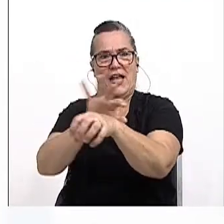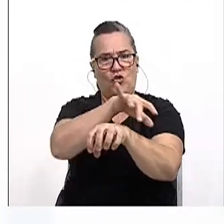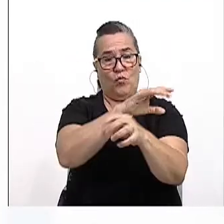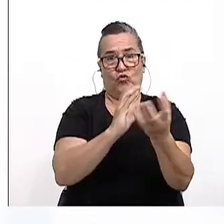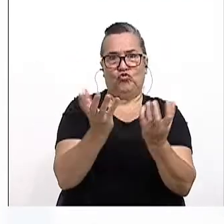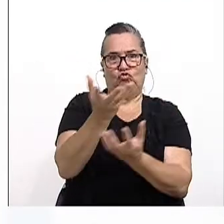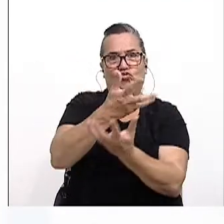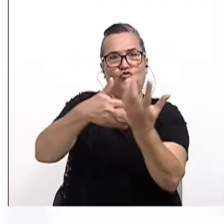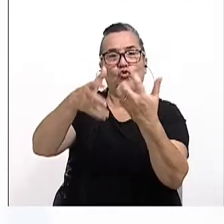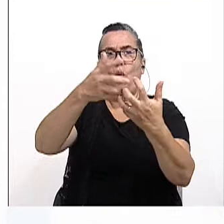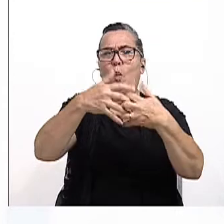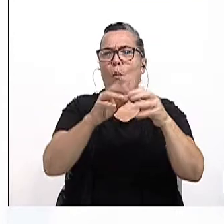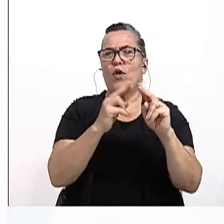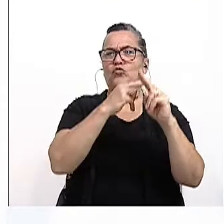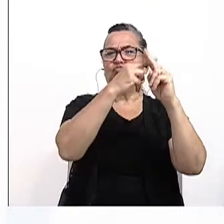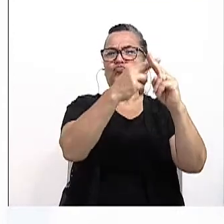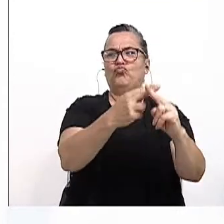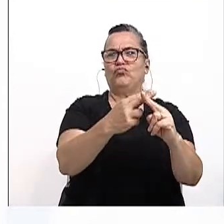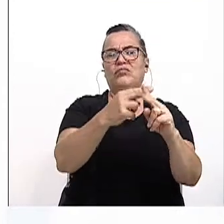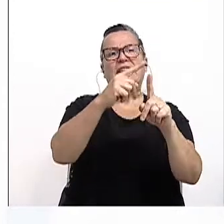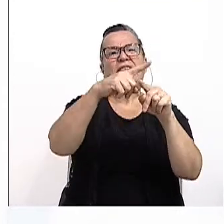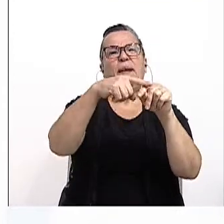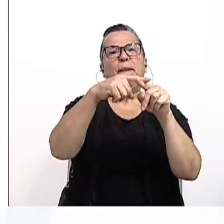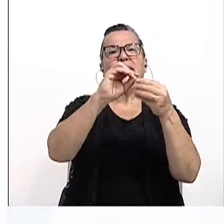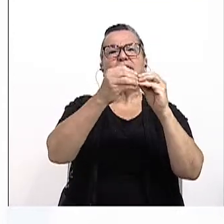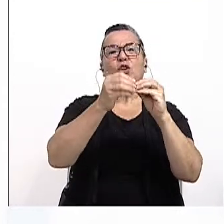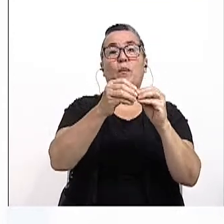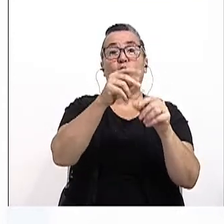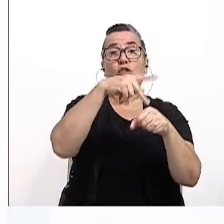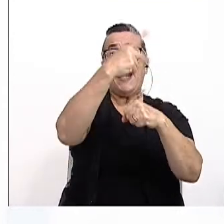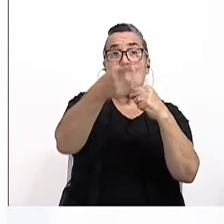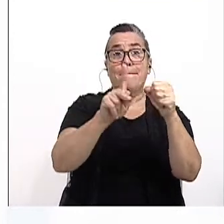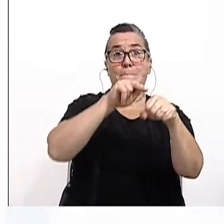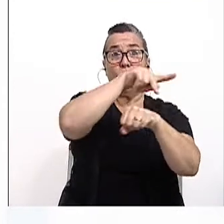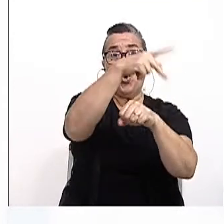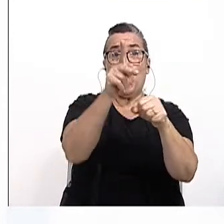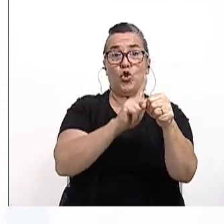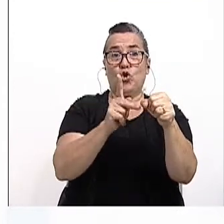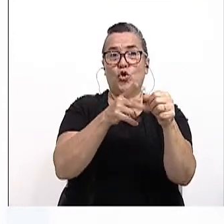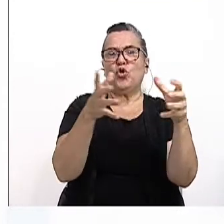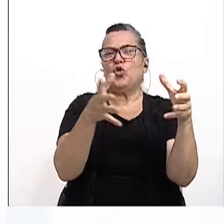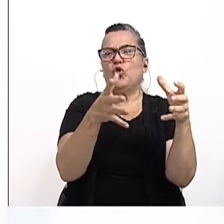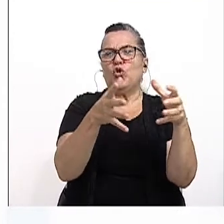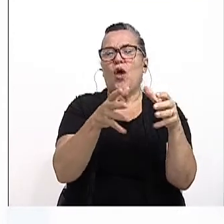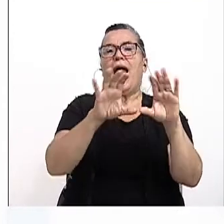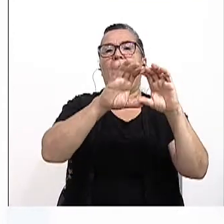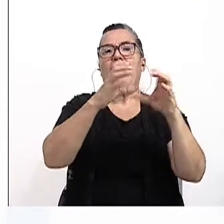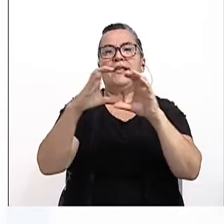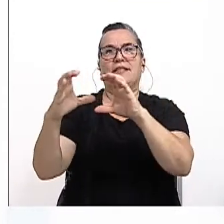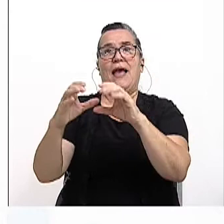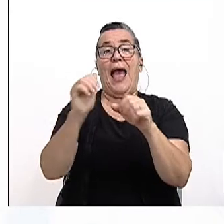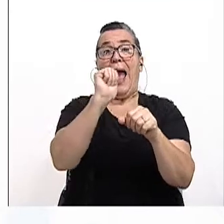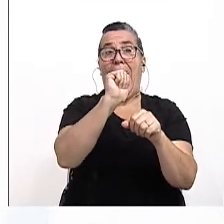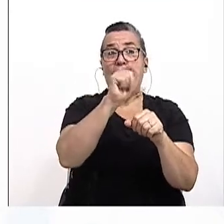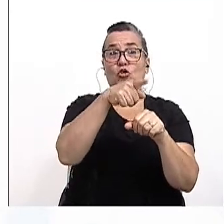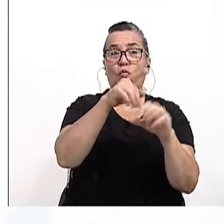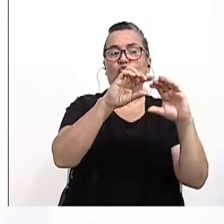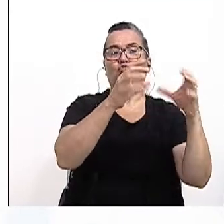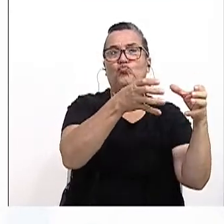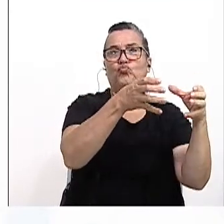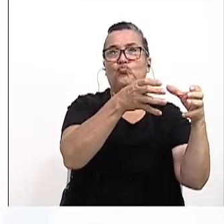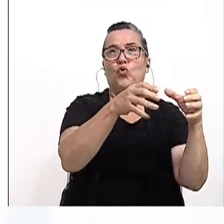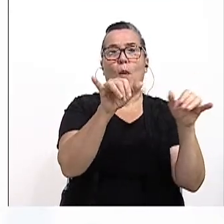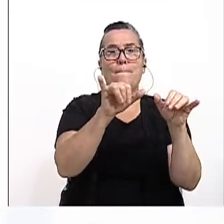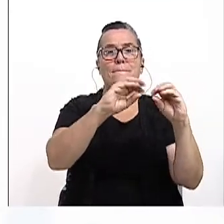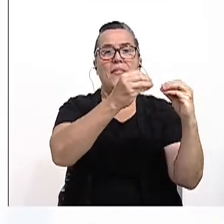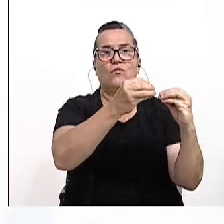un átomo le asignamos un nombre dependiendo del número de protones que contiene. De esta manera clasificamos los átomos en grupos que tienen el